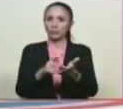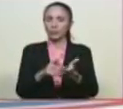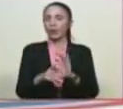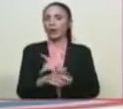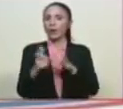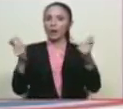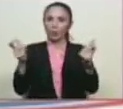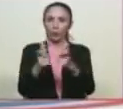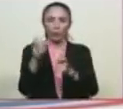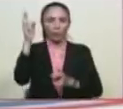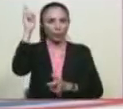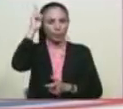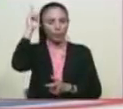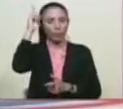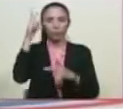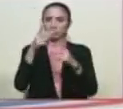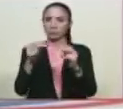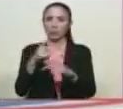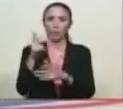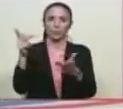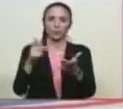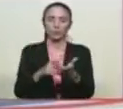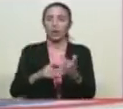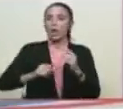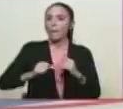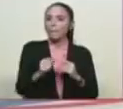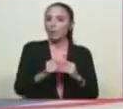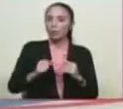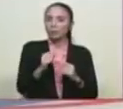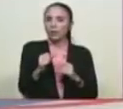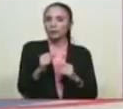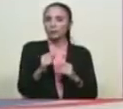la Cumbre de las Américas en Lima y su visita a Bogotá.